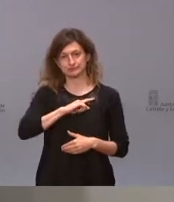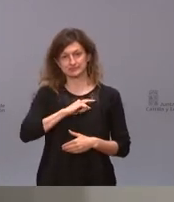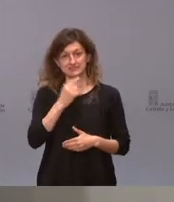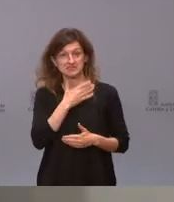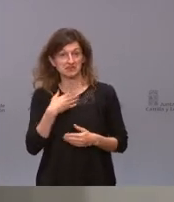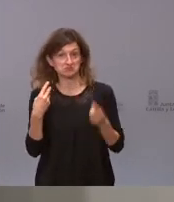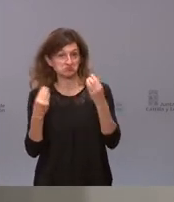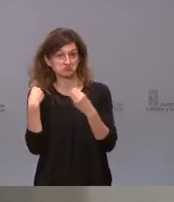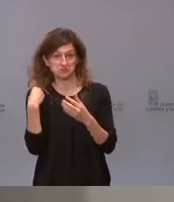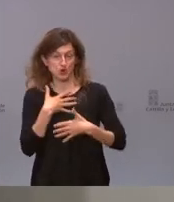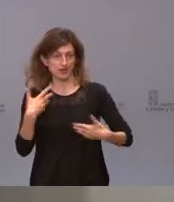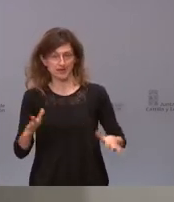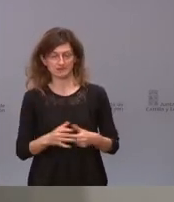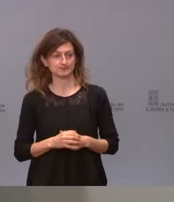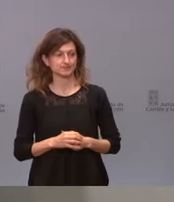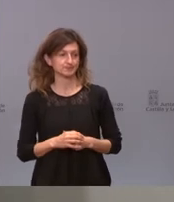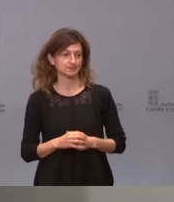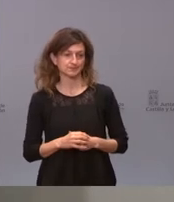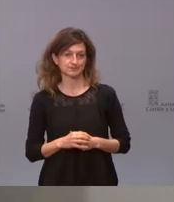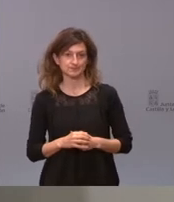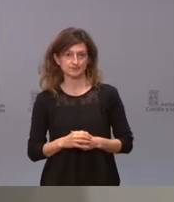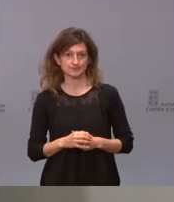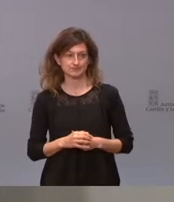para las preguntas me quieren formular